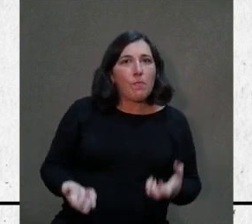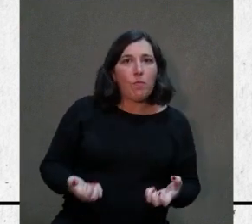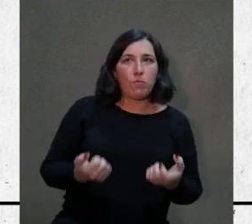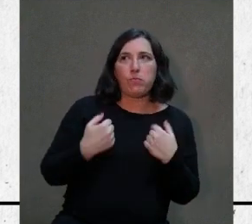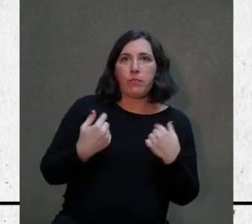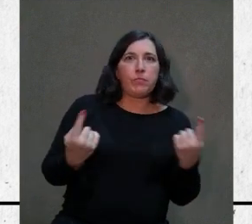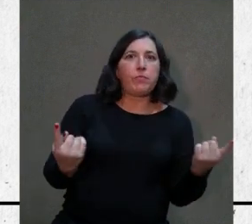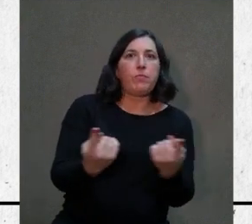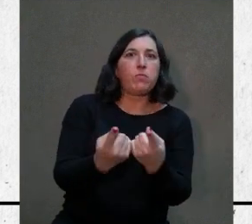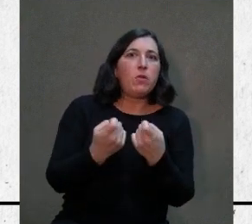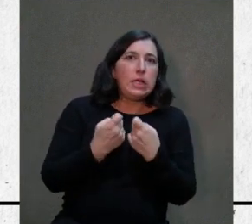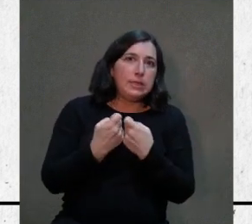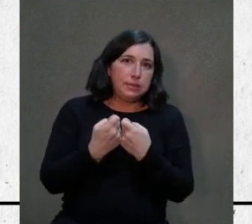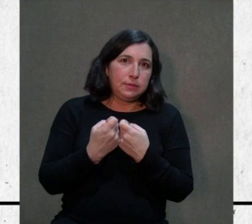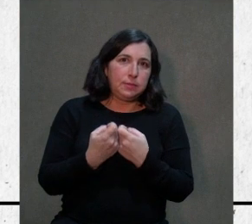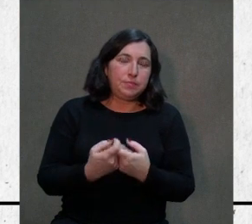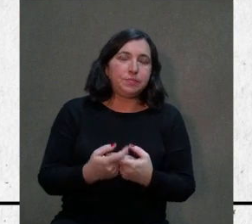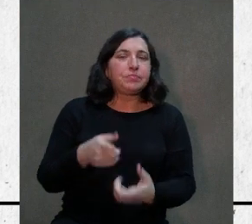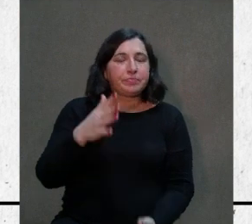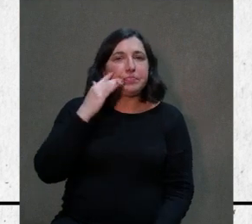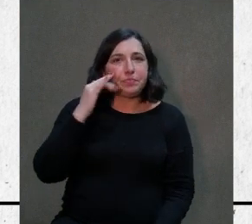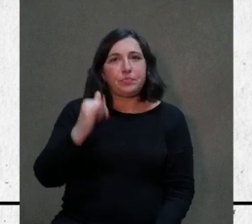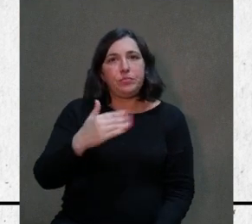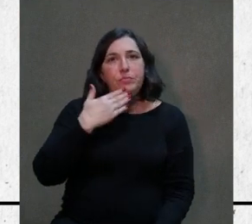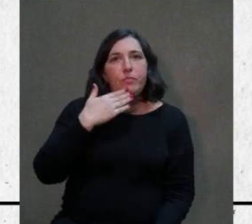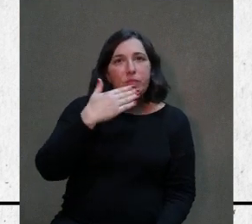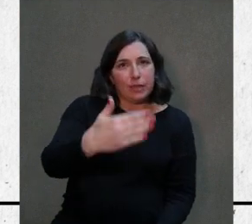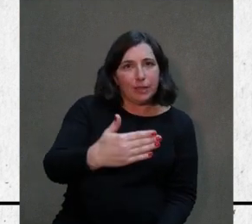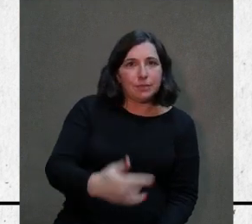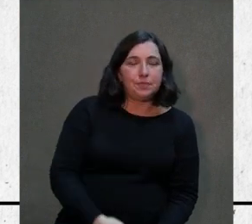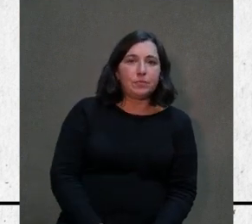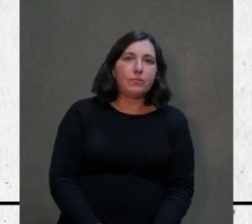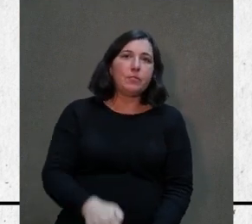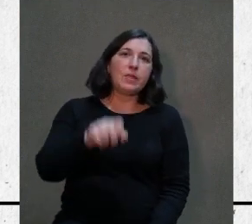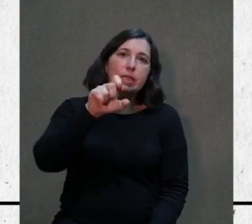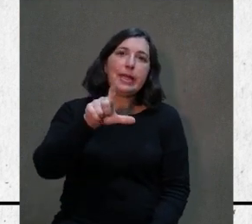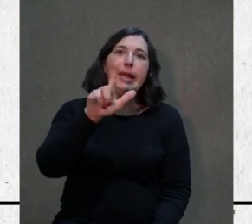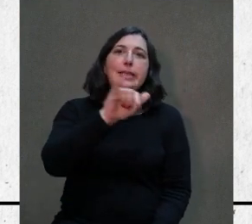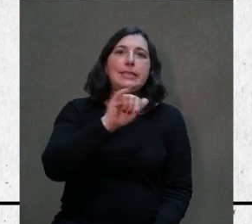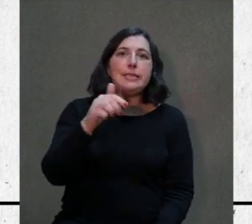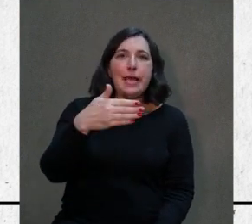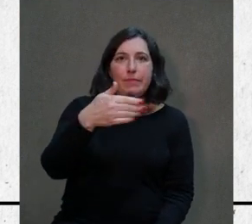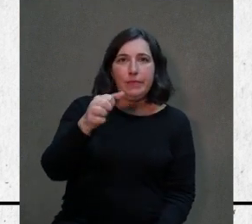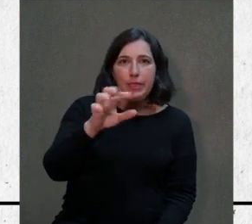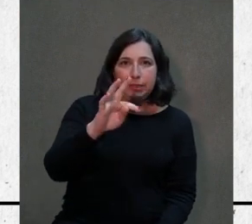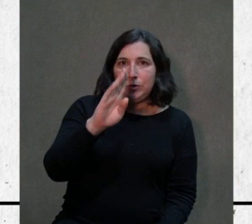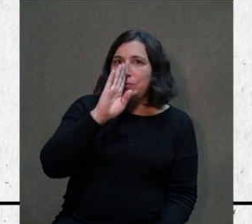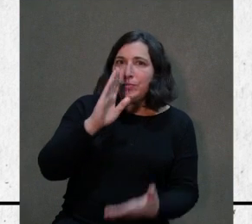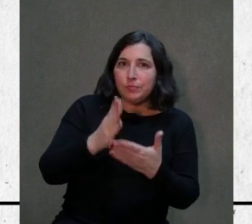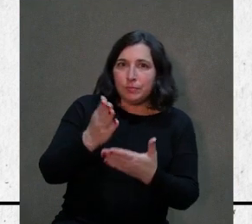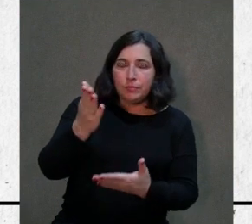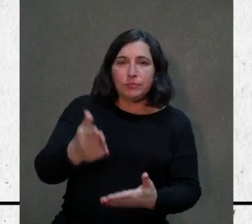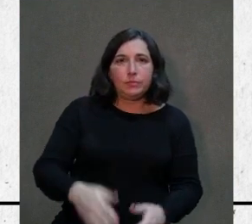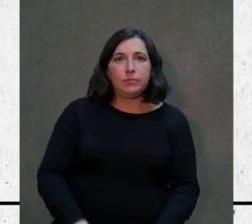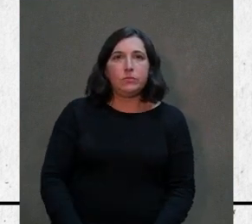tanto queremos y tanto necesitamos, todos, ¿no? Tal cual. Gracias, Virginia. Elizabeth,